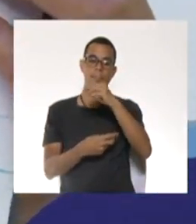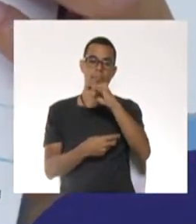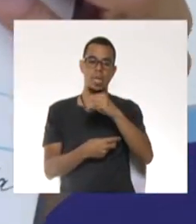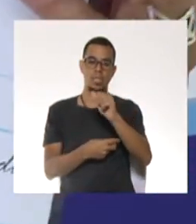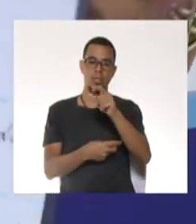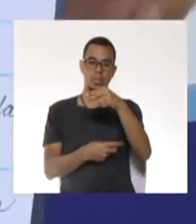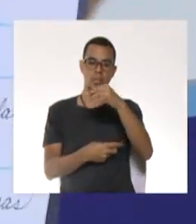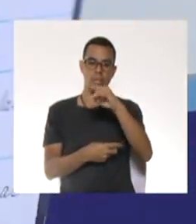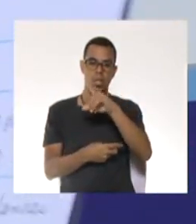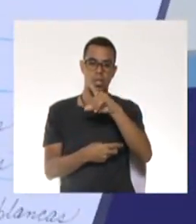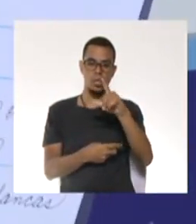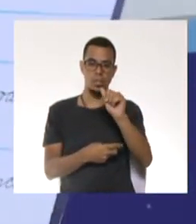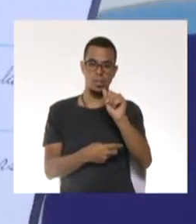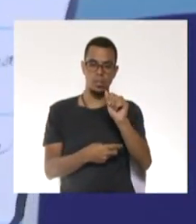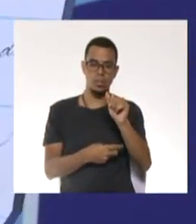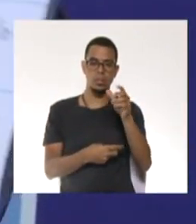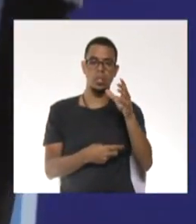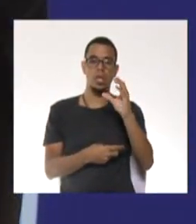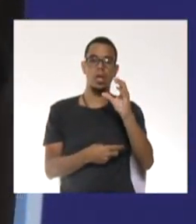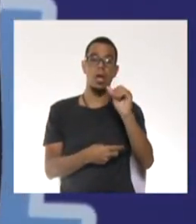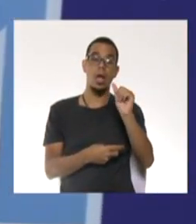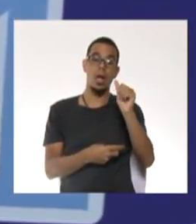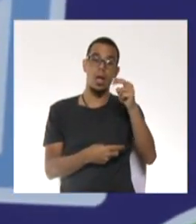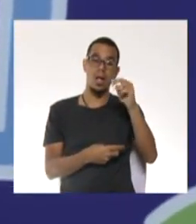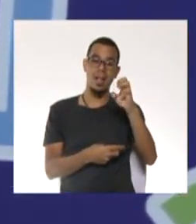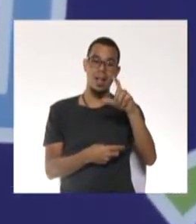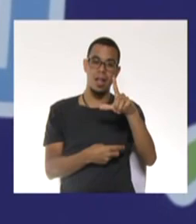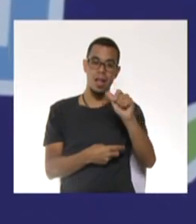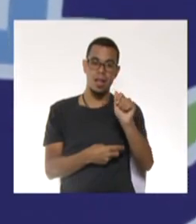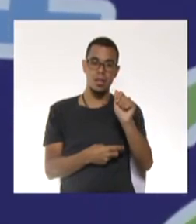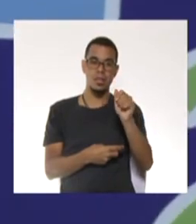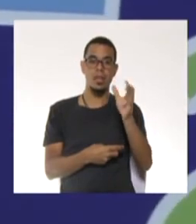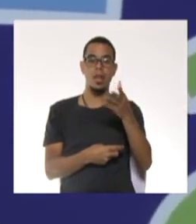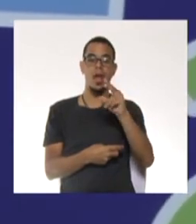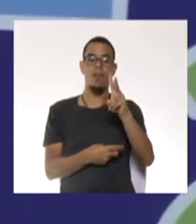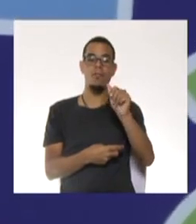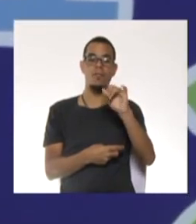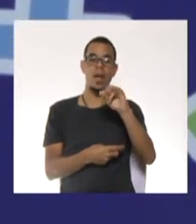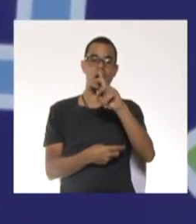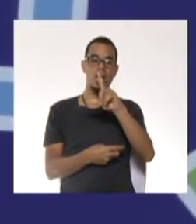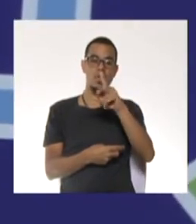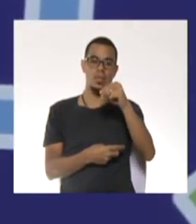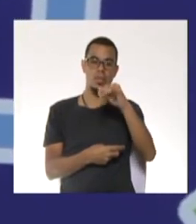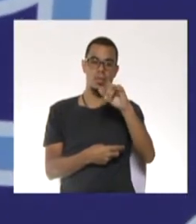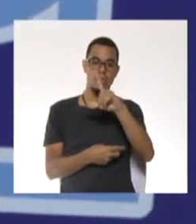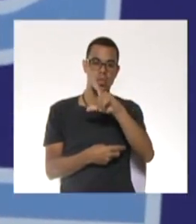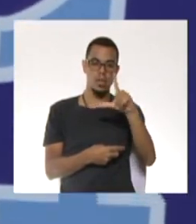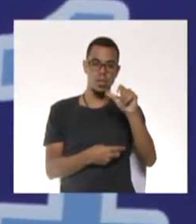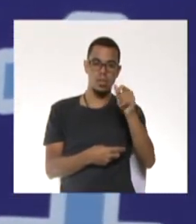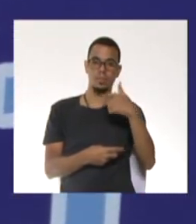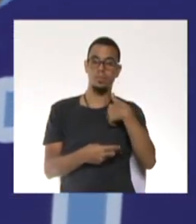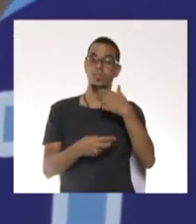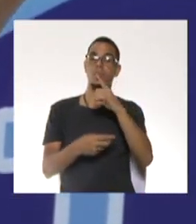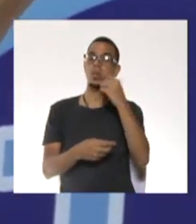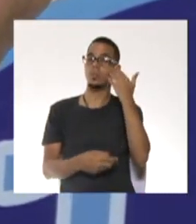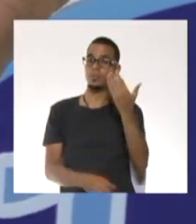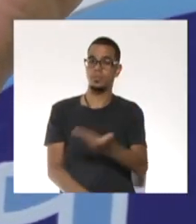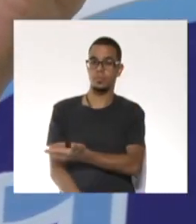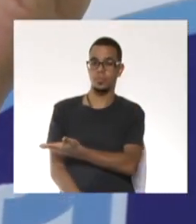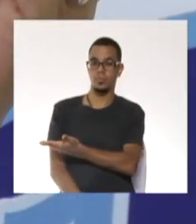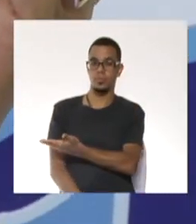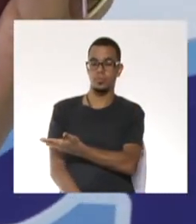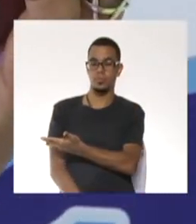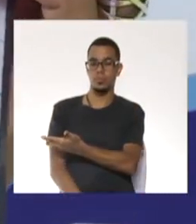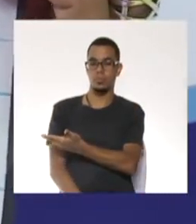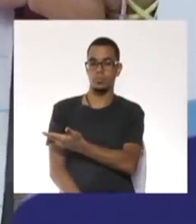adaptación que sugerimos sería entonces la elaboración de una ficha técnica. En esta ficha técnica, el estudiante